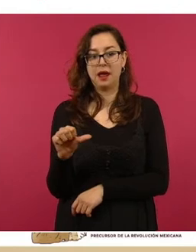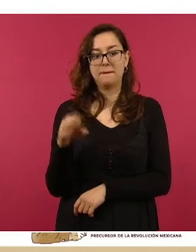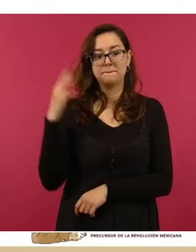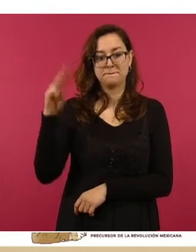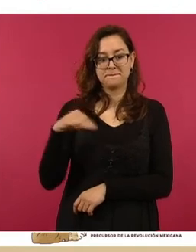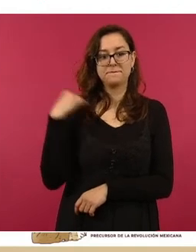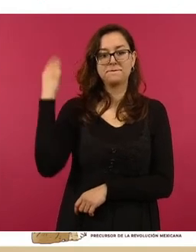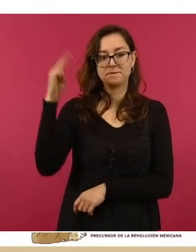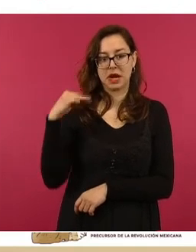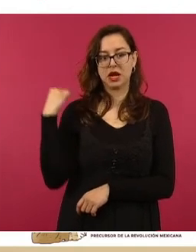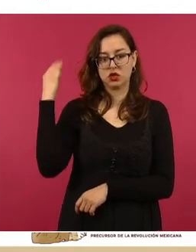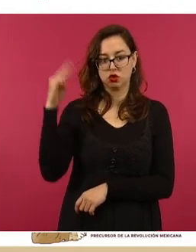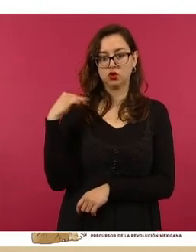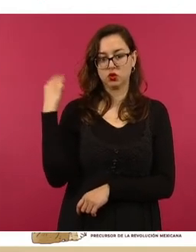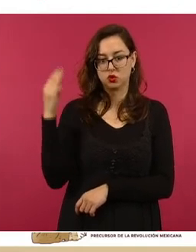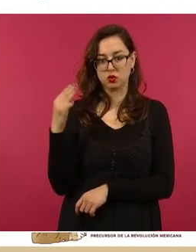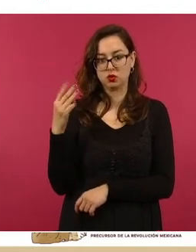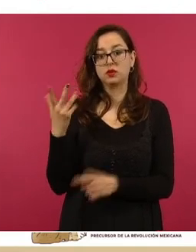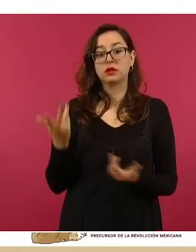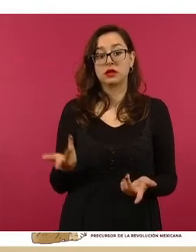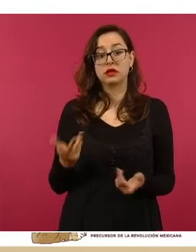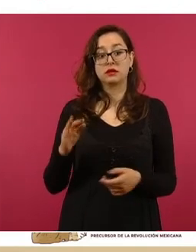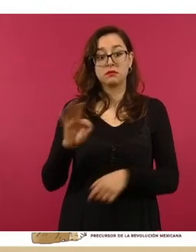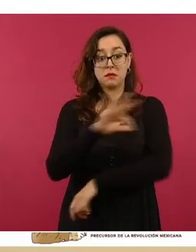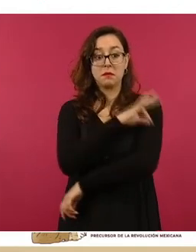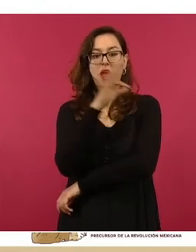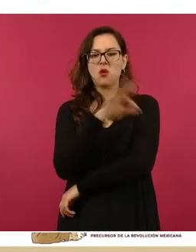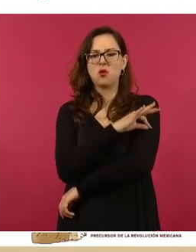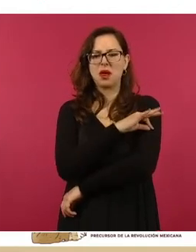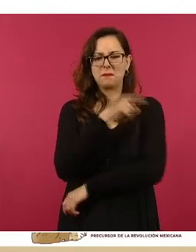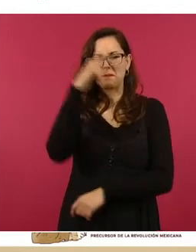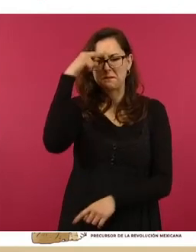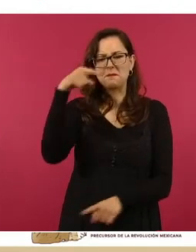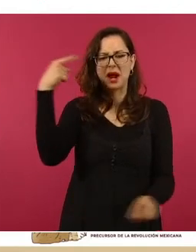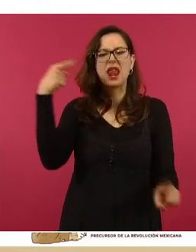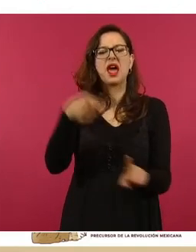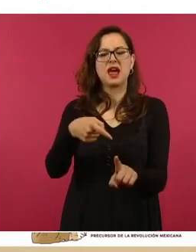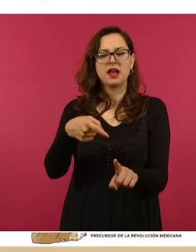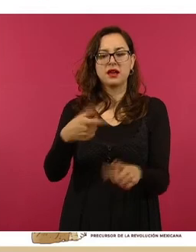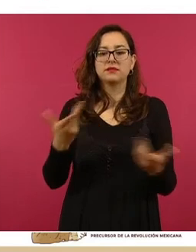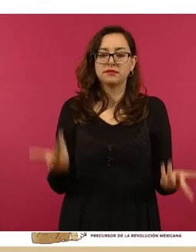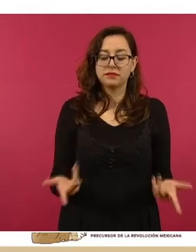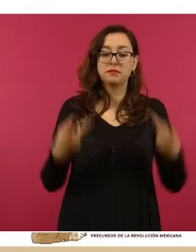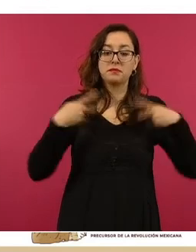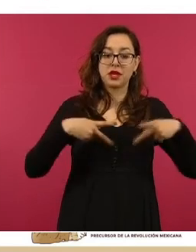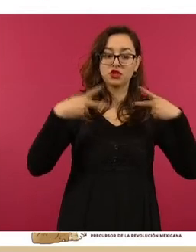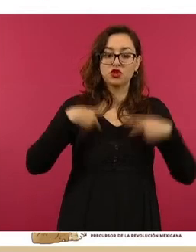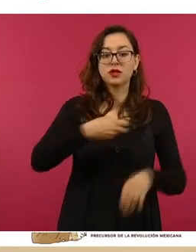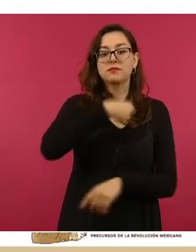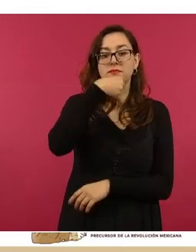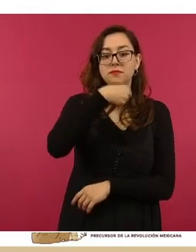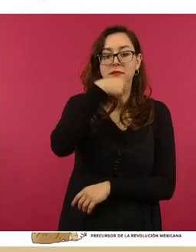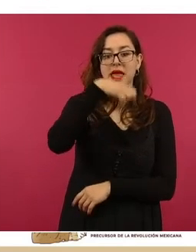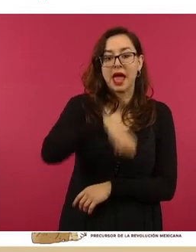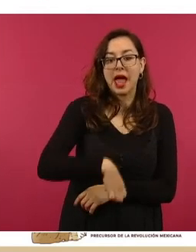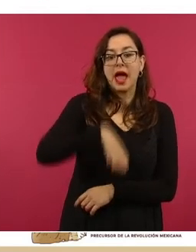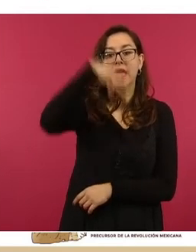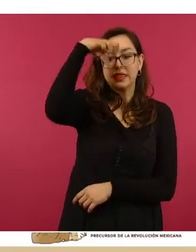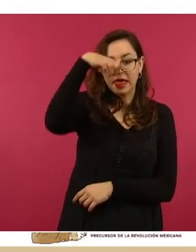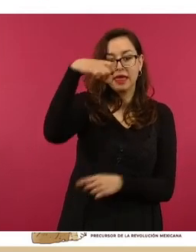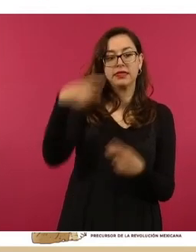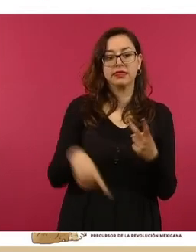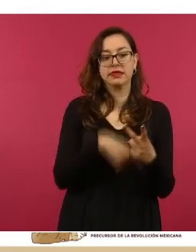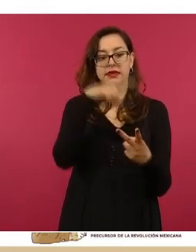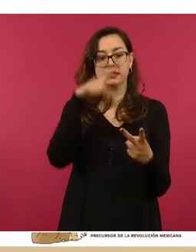grupos de mayor riesgo para complicaciones por influenza, principalmente son adultos de 60 años y más, niñas